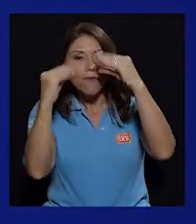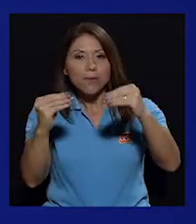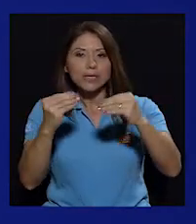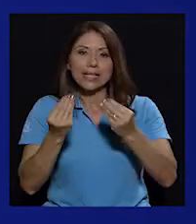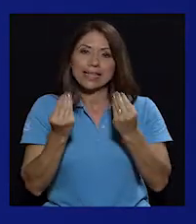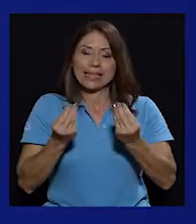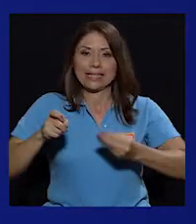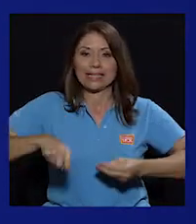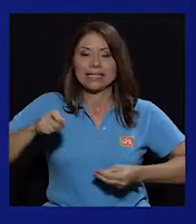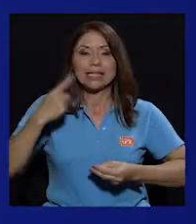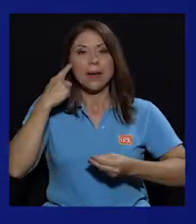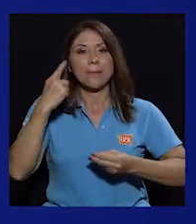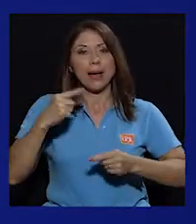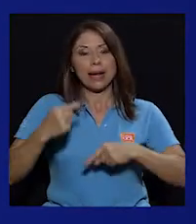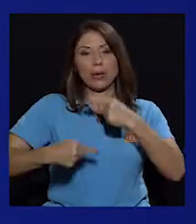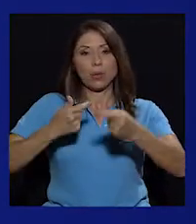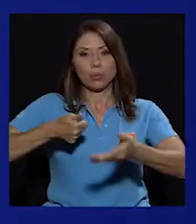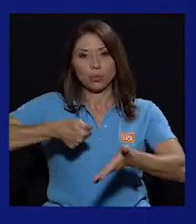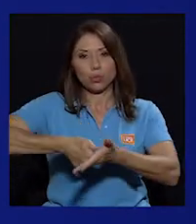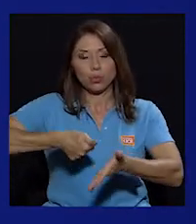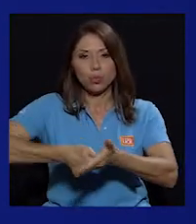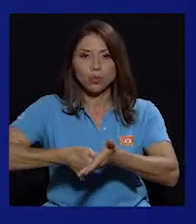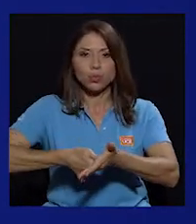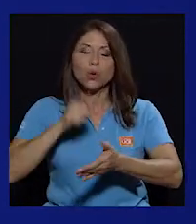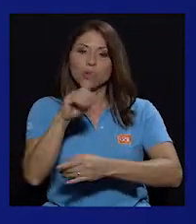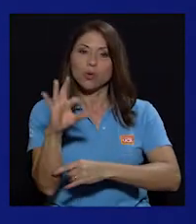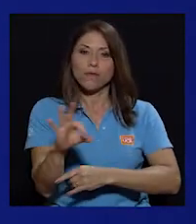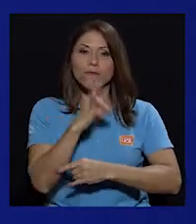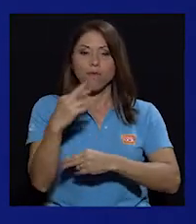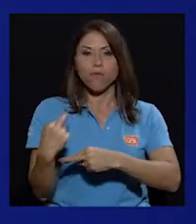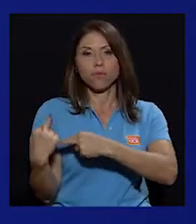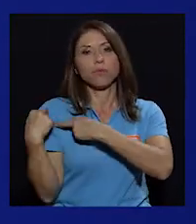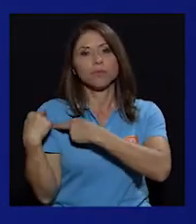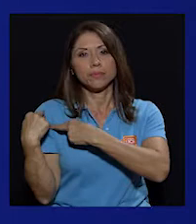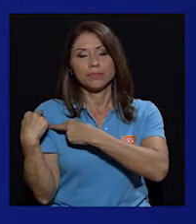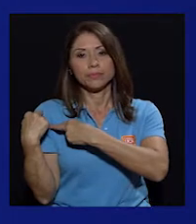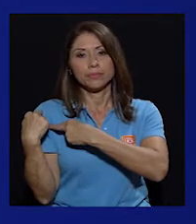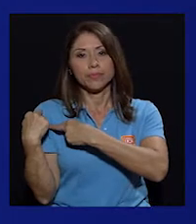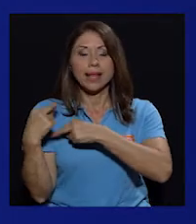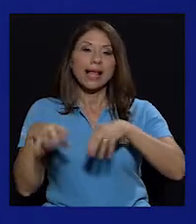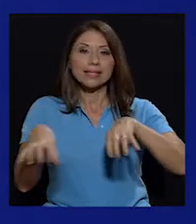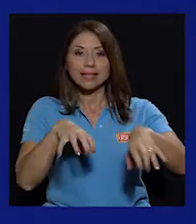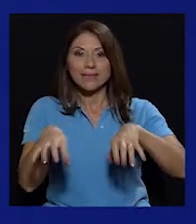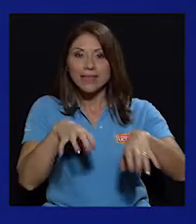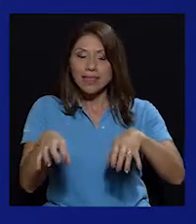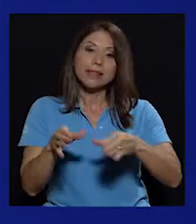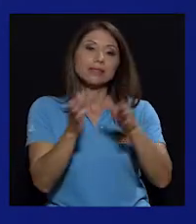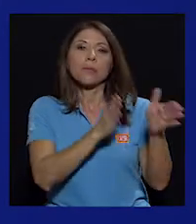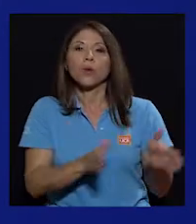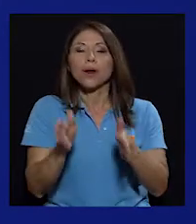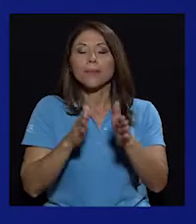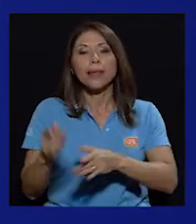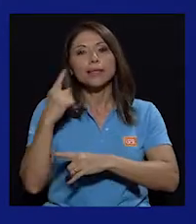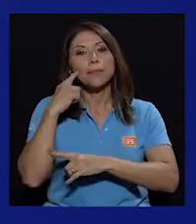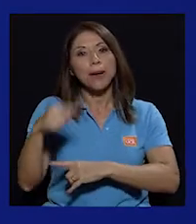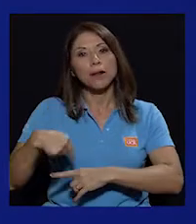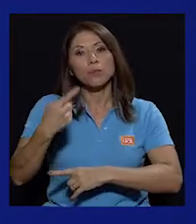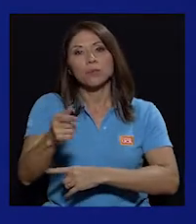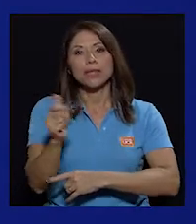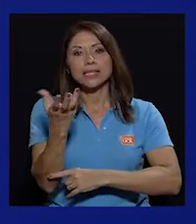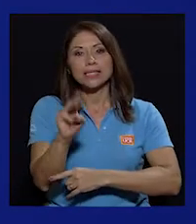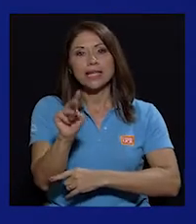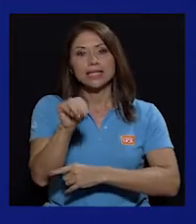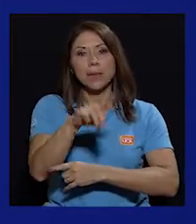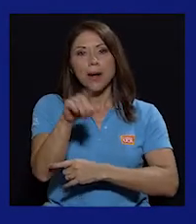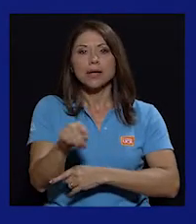que tanto necesita para ejercer su voto de una forma responsable. Las actividades programadas para